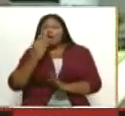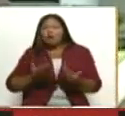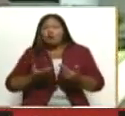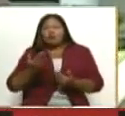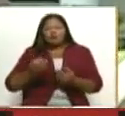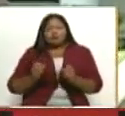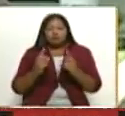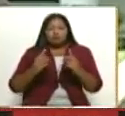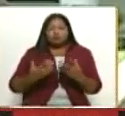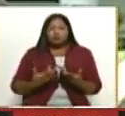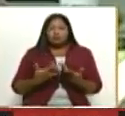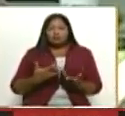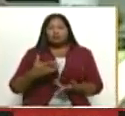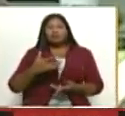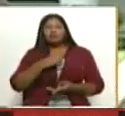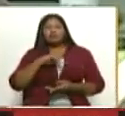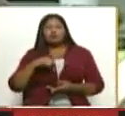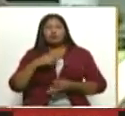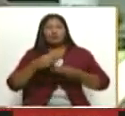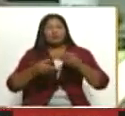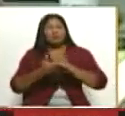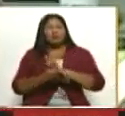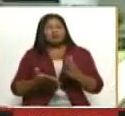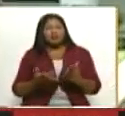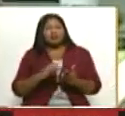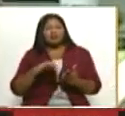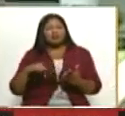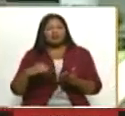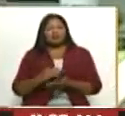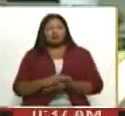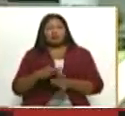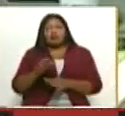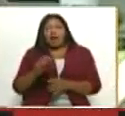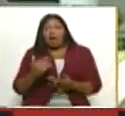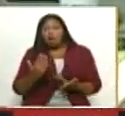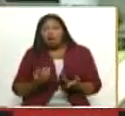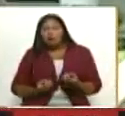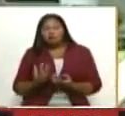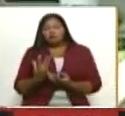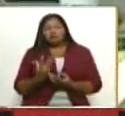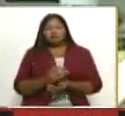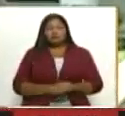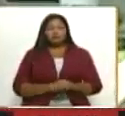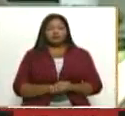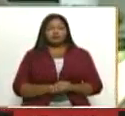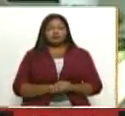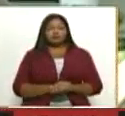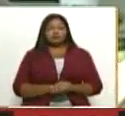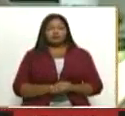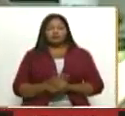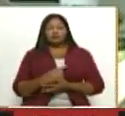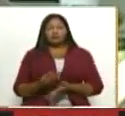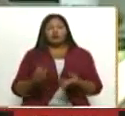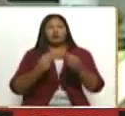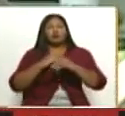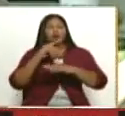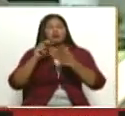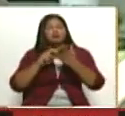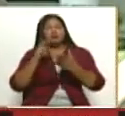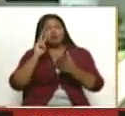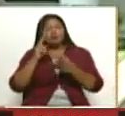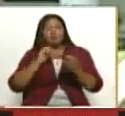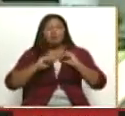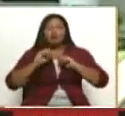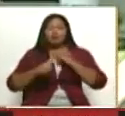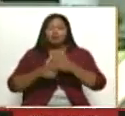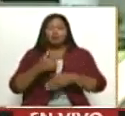sucede o puede suceder, si dejamos que suceda. El gran acuerdo nacional se debe mover más